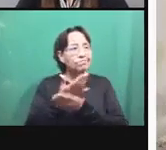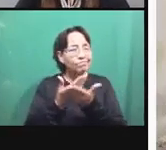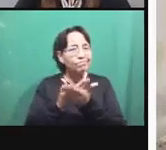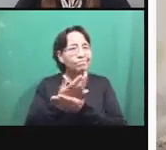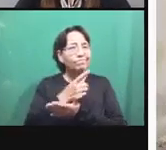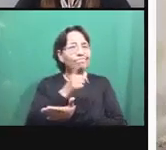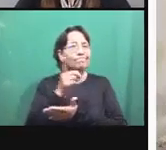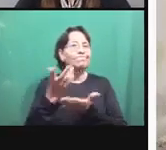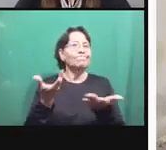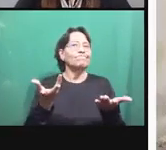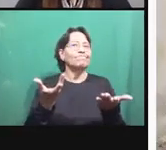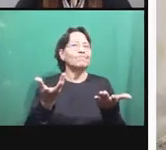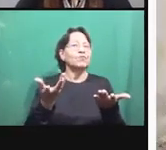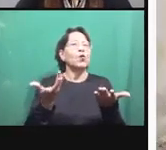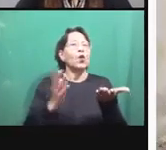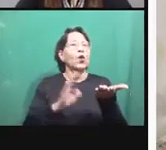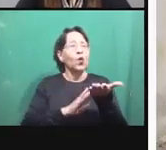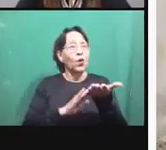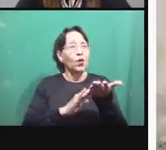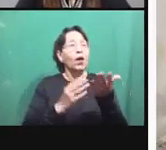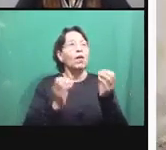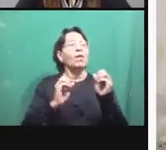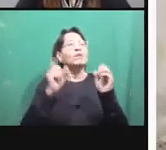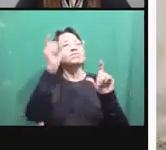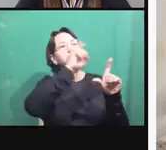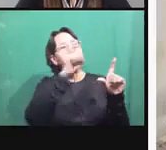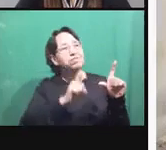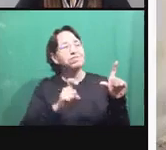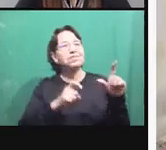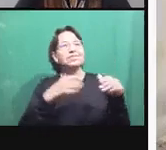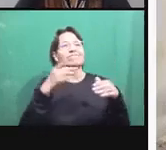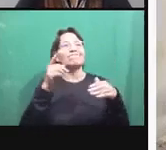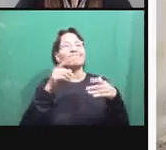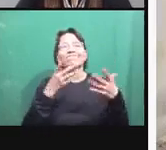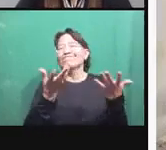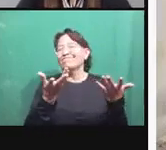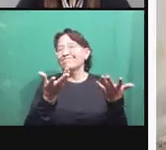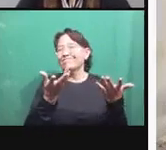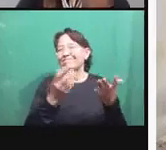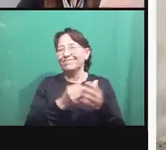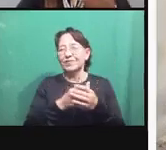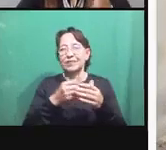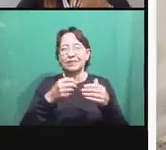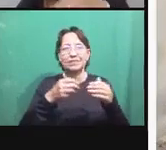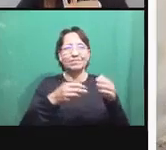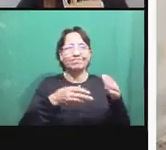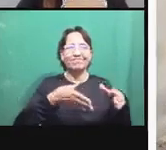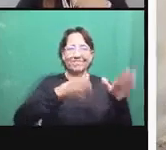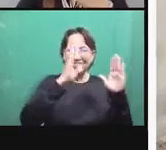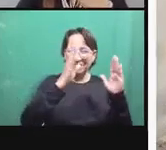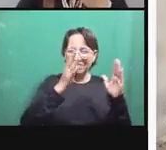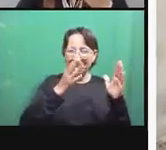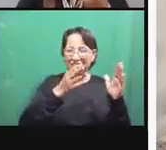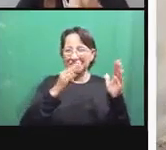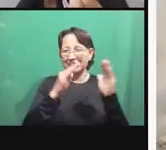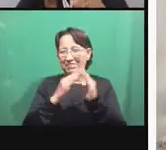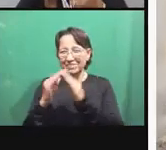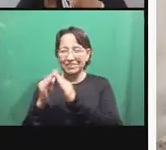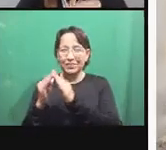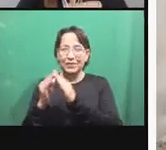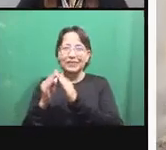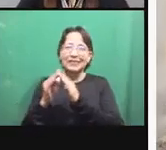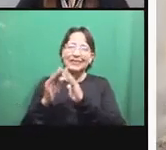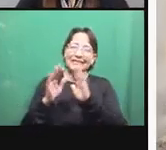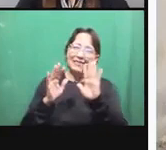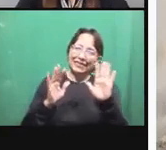estas intervenciones de graffiti y muralismo en edificaciones que tienen como una